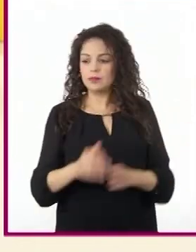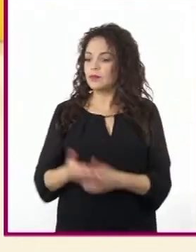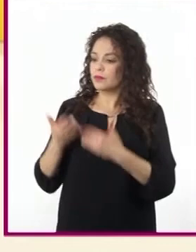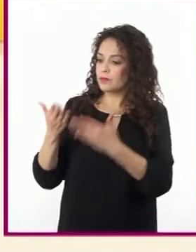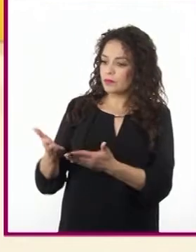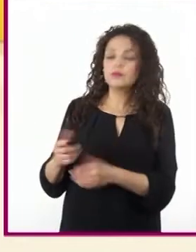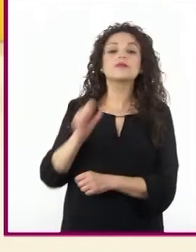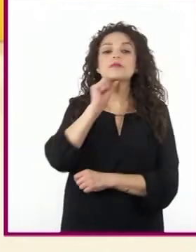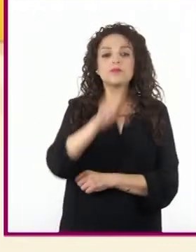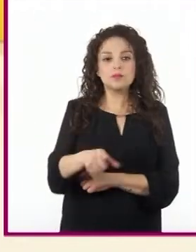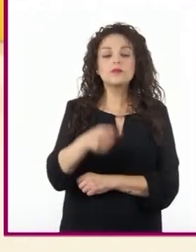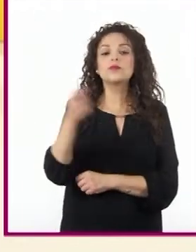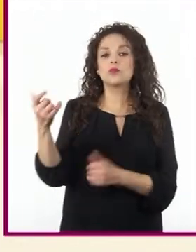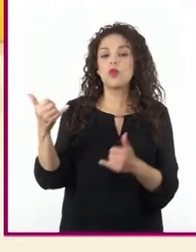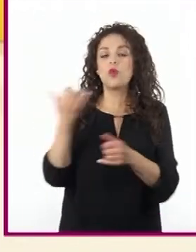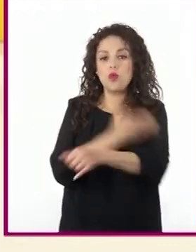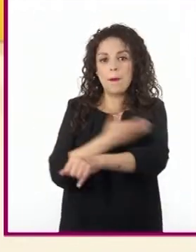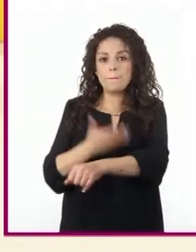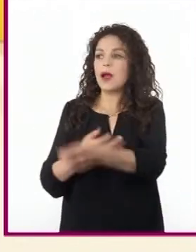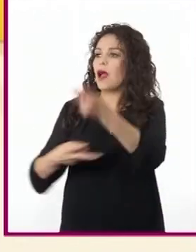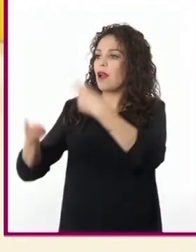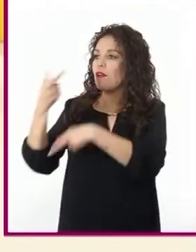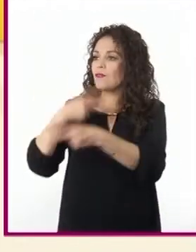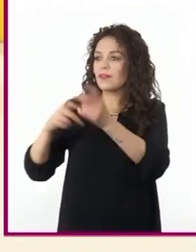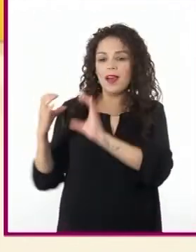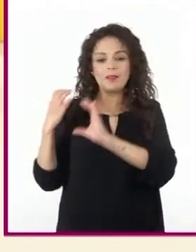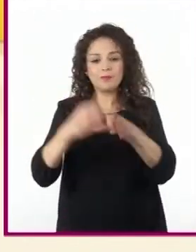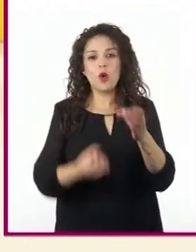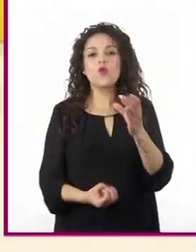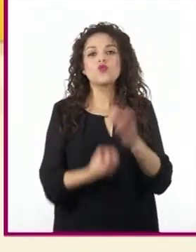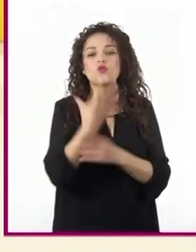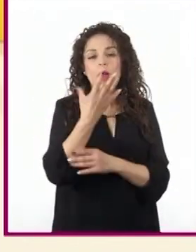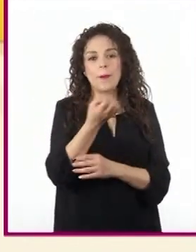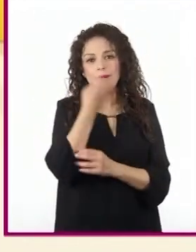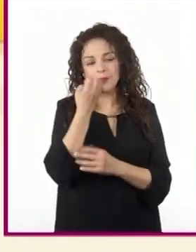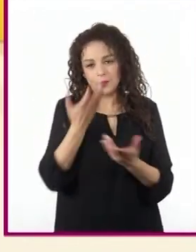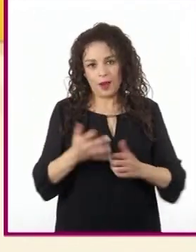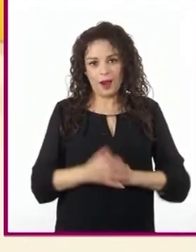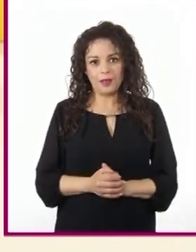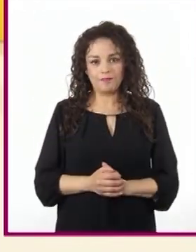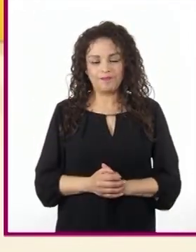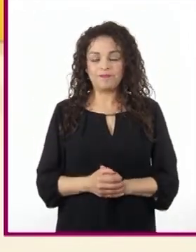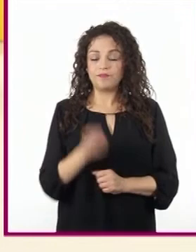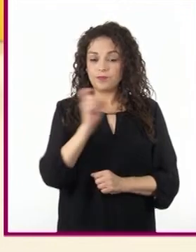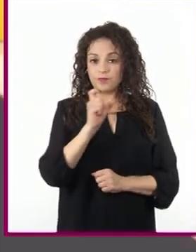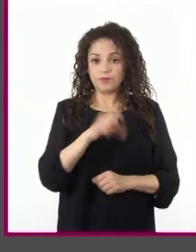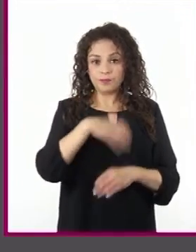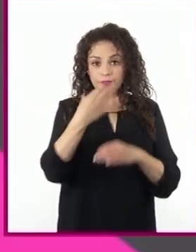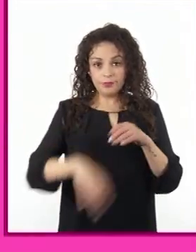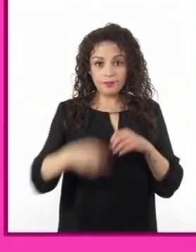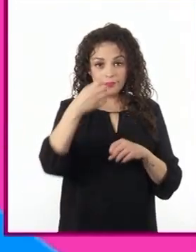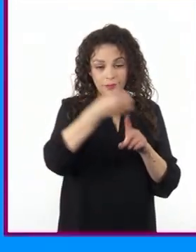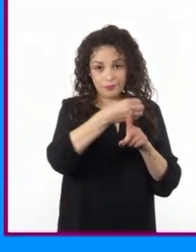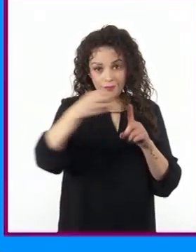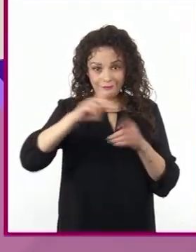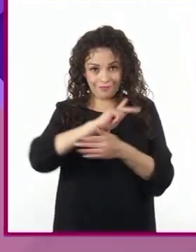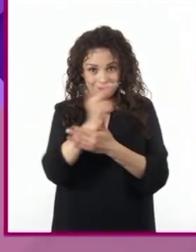recién integrando. Para verificarlo, cuando termine la sesión, realicen la siguiente actividad.